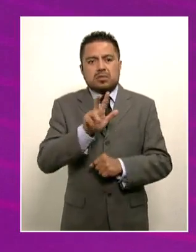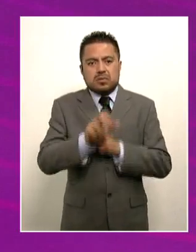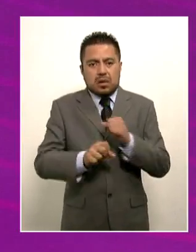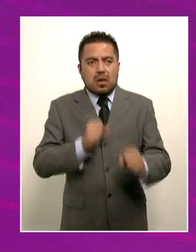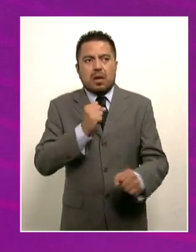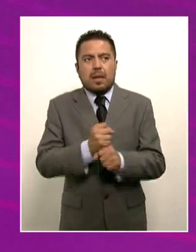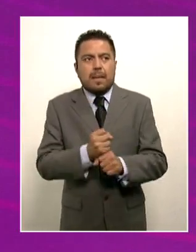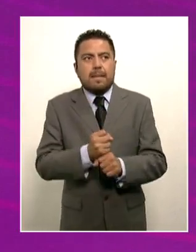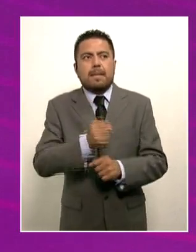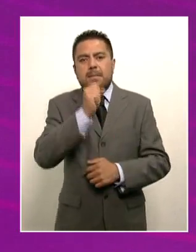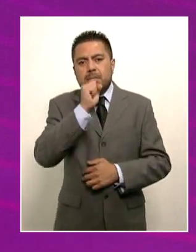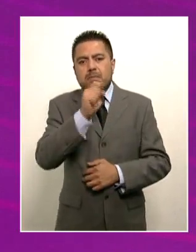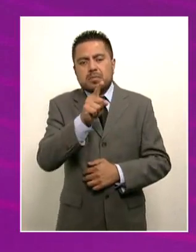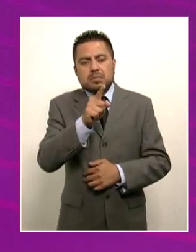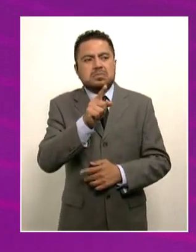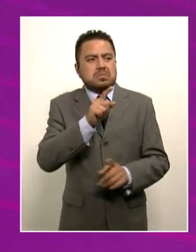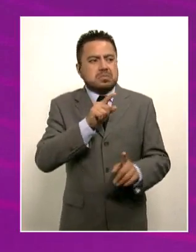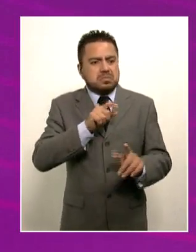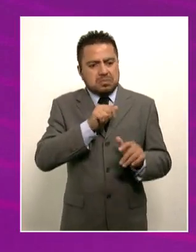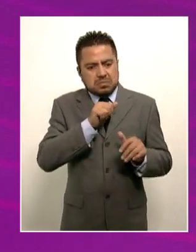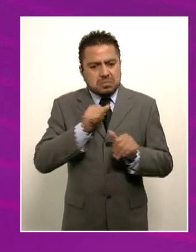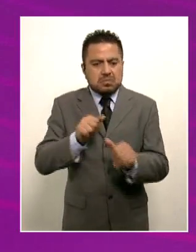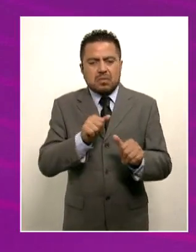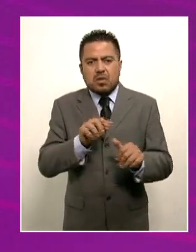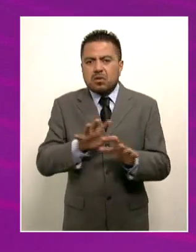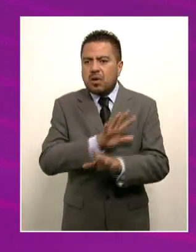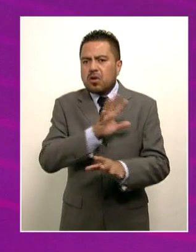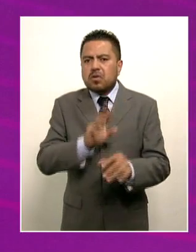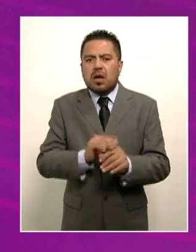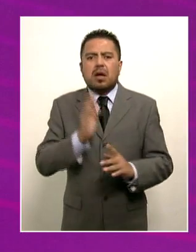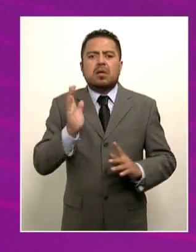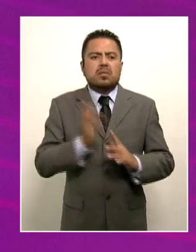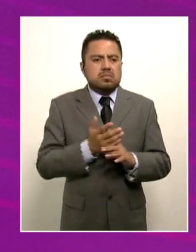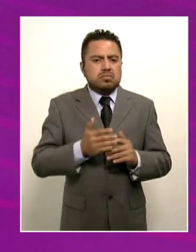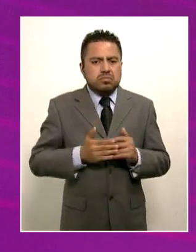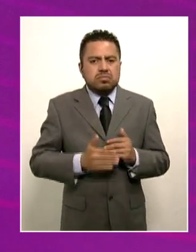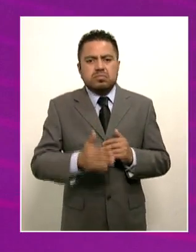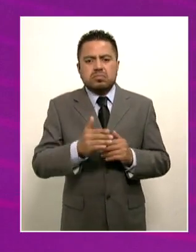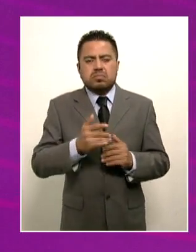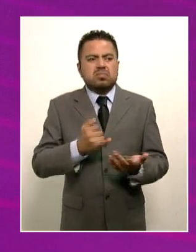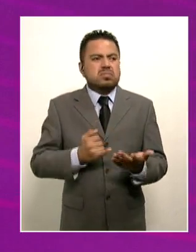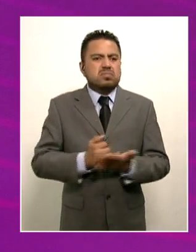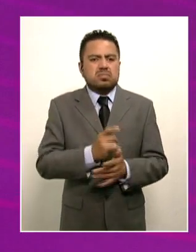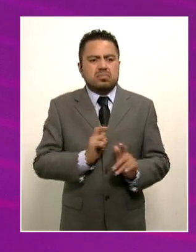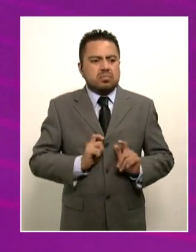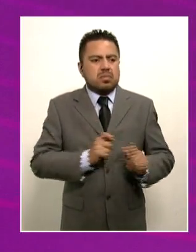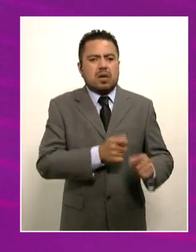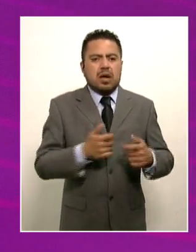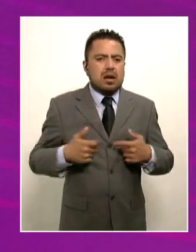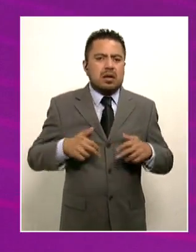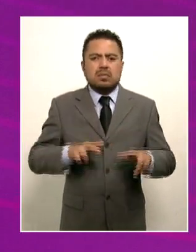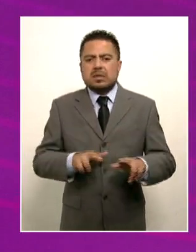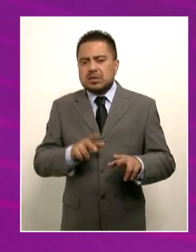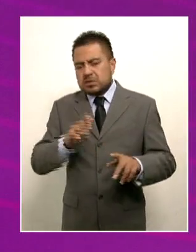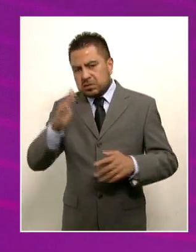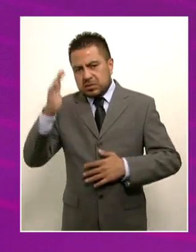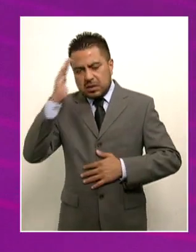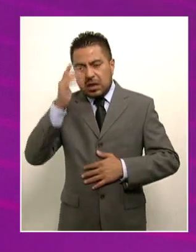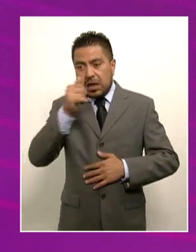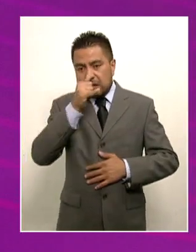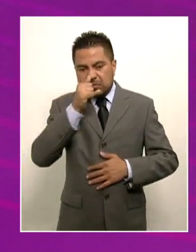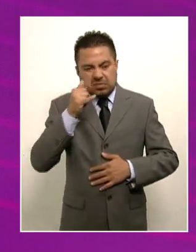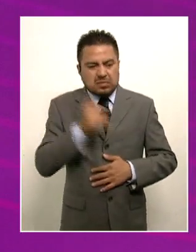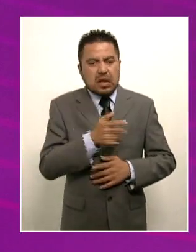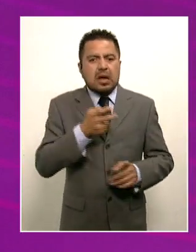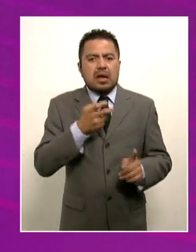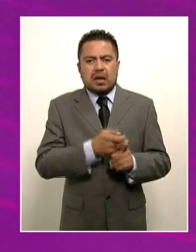años, y pues sigues bajo la tutela total o parcial de quien se designe como tutor, ¿no? Y era una exigencia que